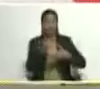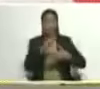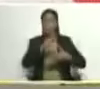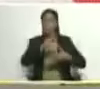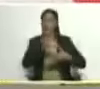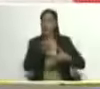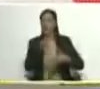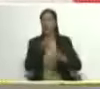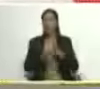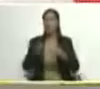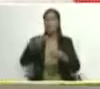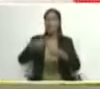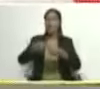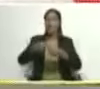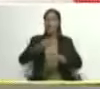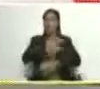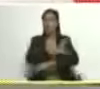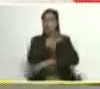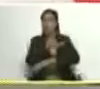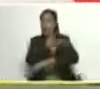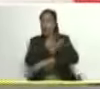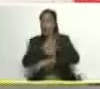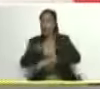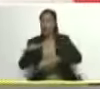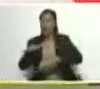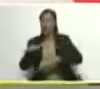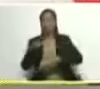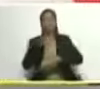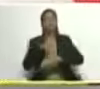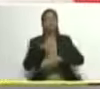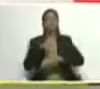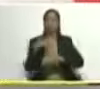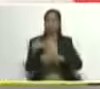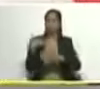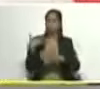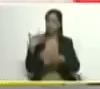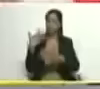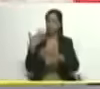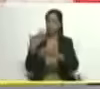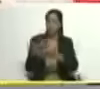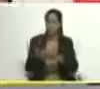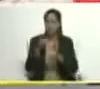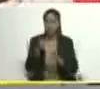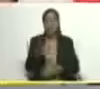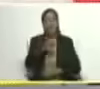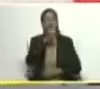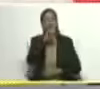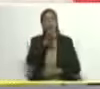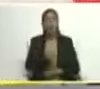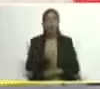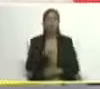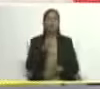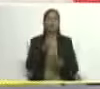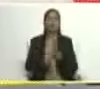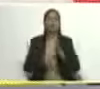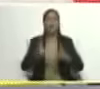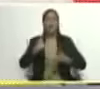Petrocaribe, dar el gran paso histórico luego de 200 años y fundar la CELAP,